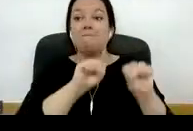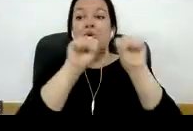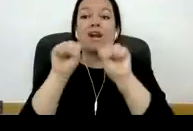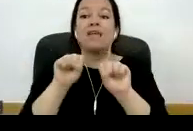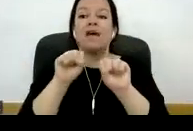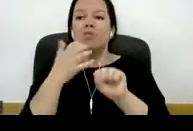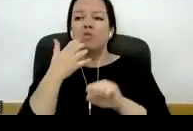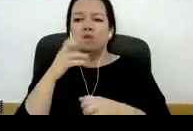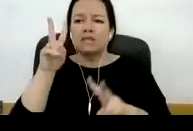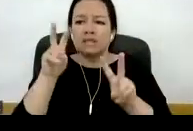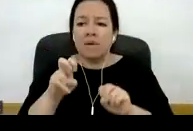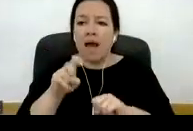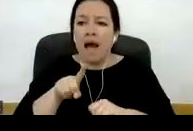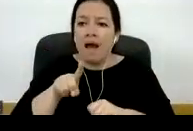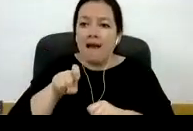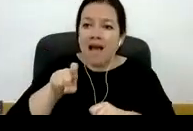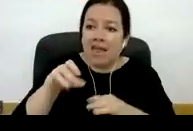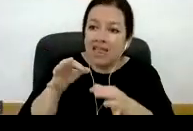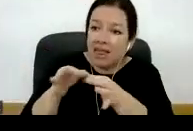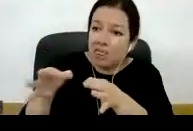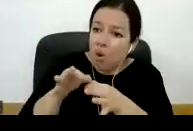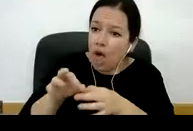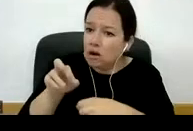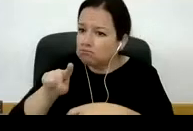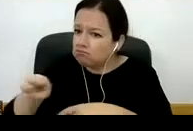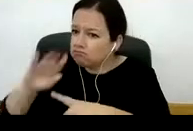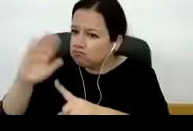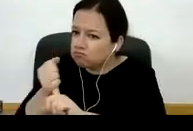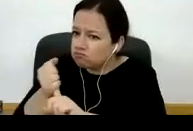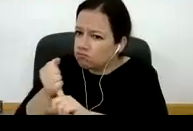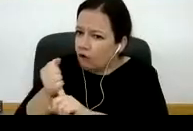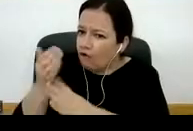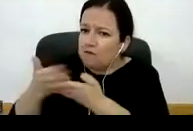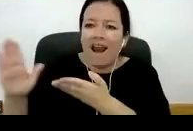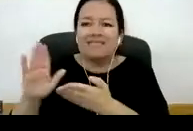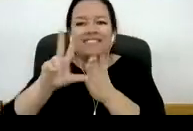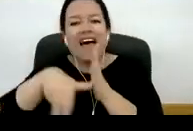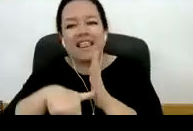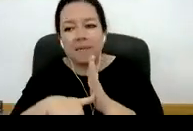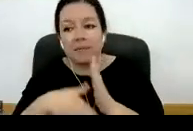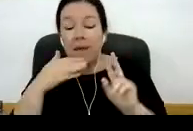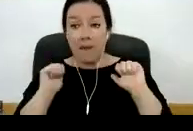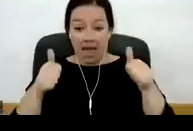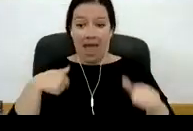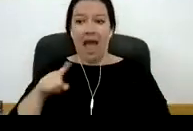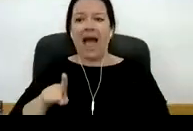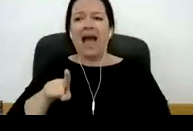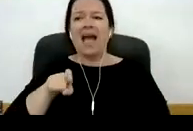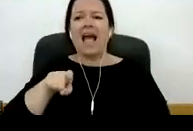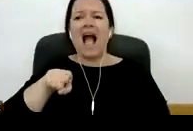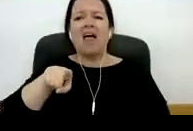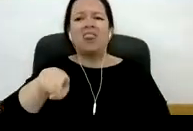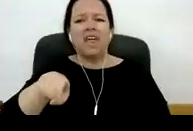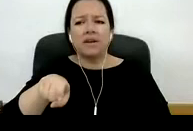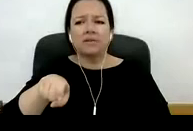de detectar células cancerosas y eliminarlas. Es decir, el proceso por el que se inicia un cáncer es un